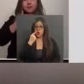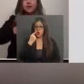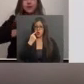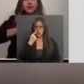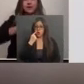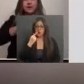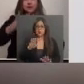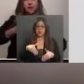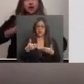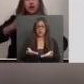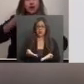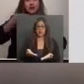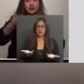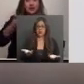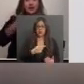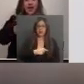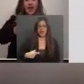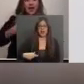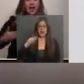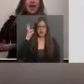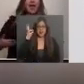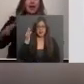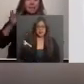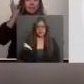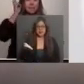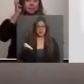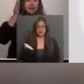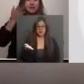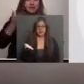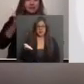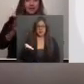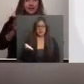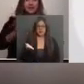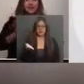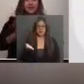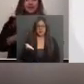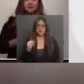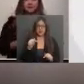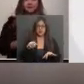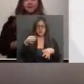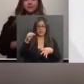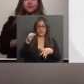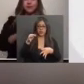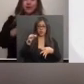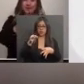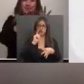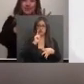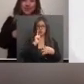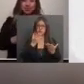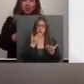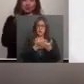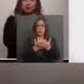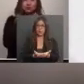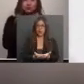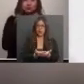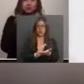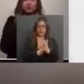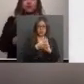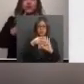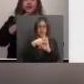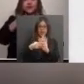valores muy arraigados en el campo chileno, en la idiosincrasia del campo chileno,